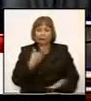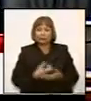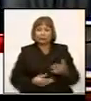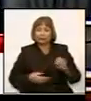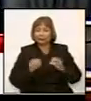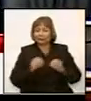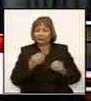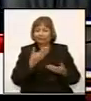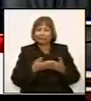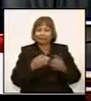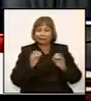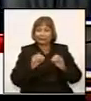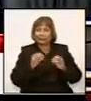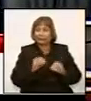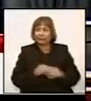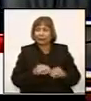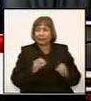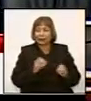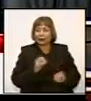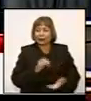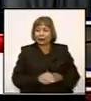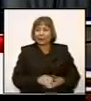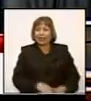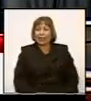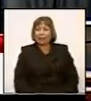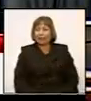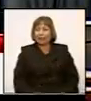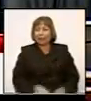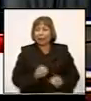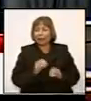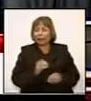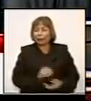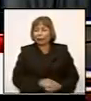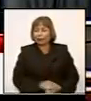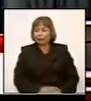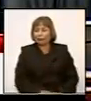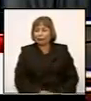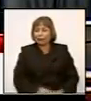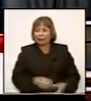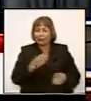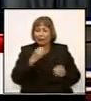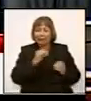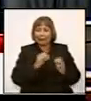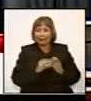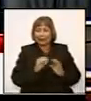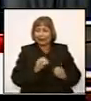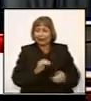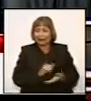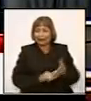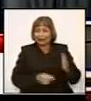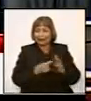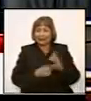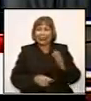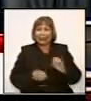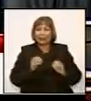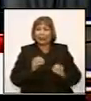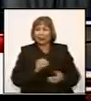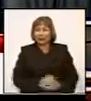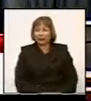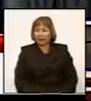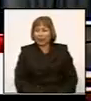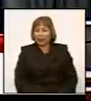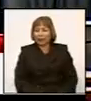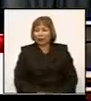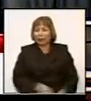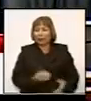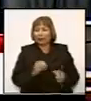las condiciones que como dos personas adultas vamos a firmar. Entonces aquí no se trata ni de engañar a